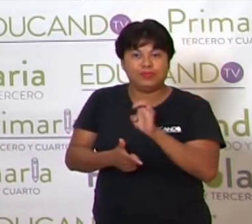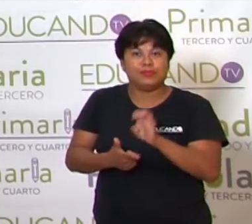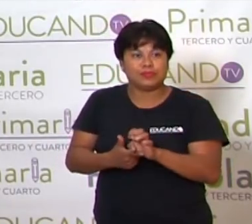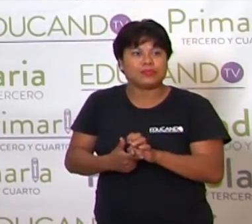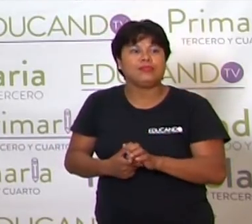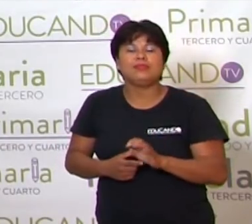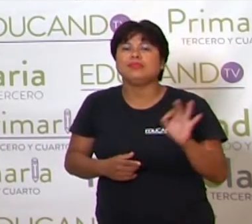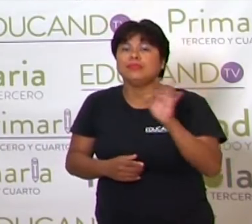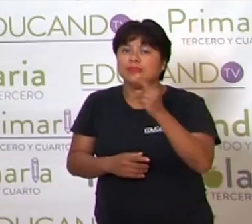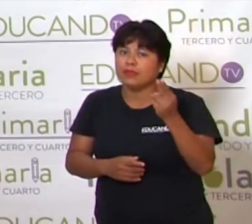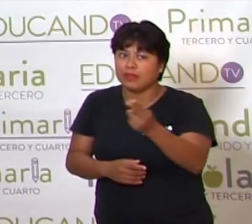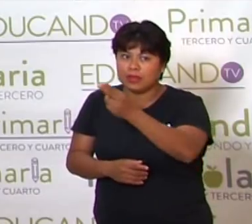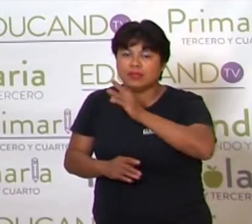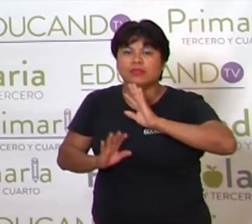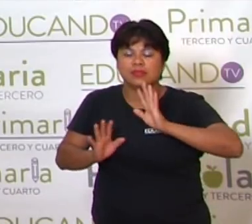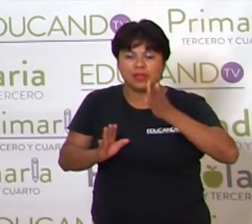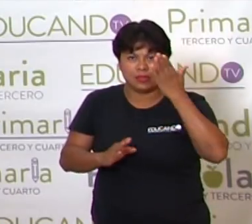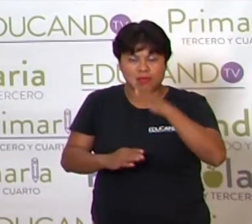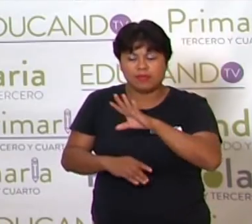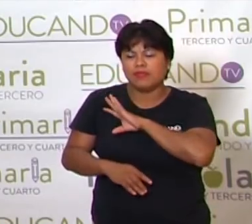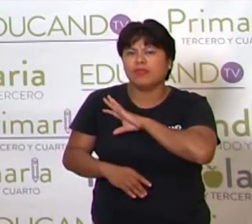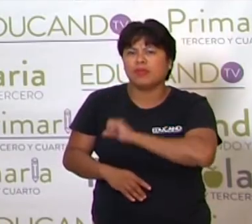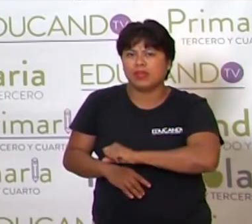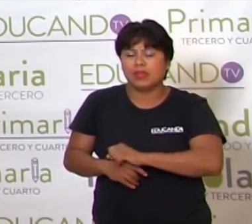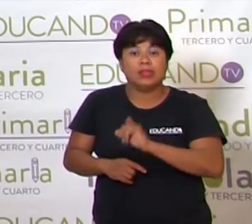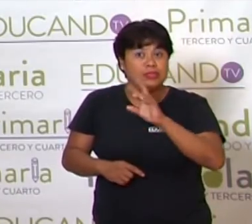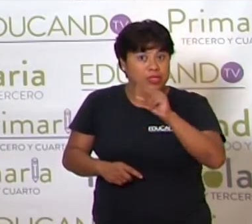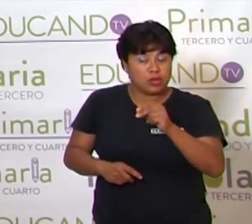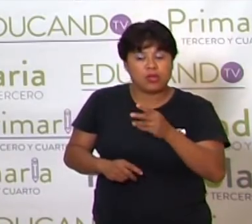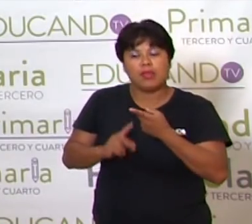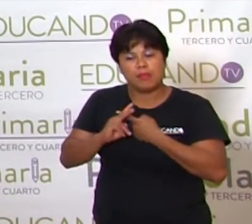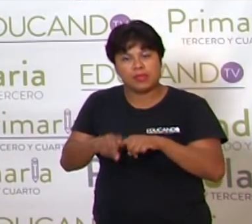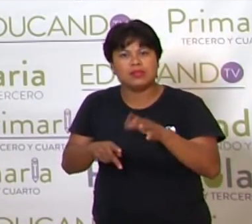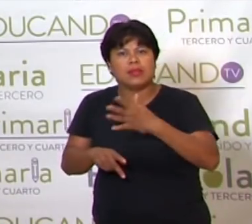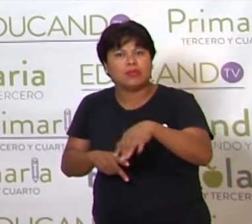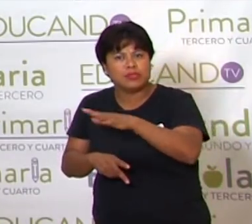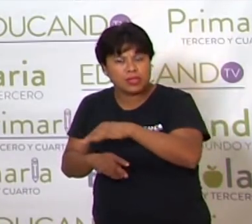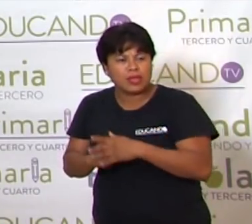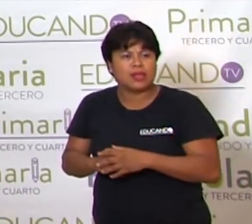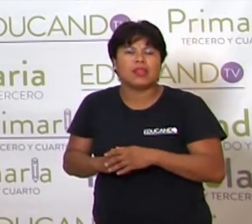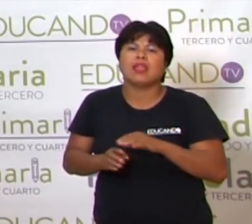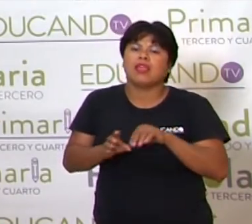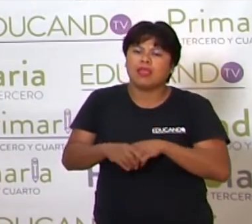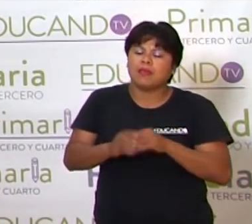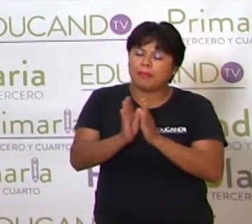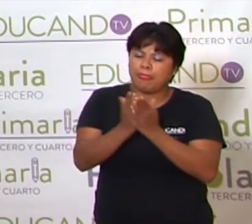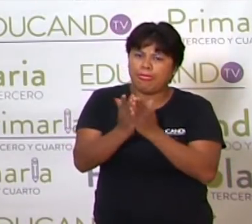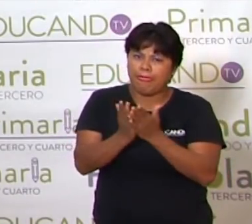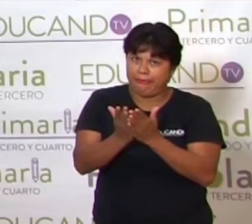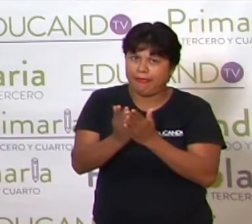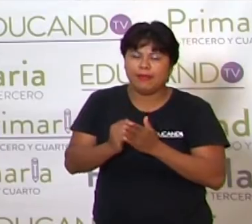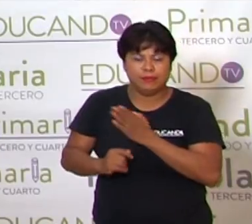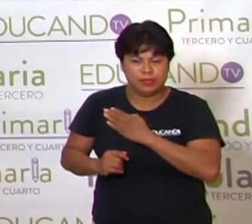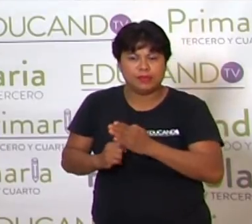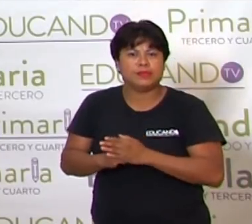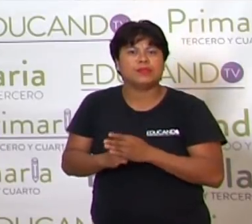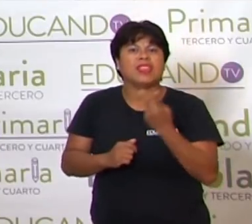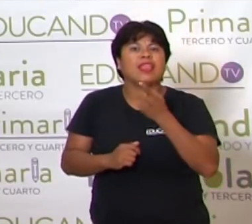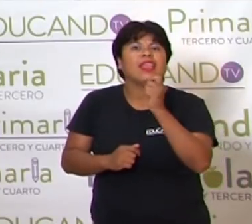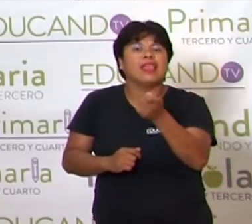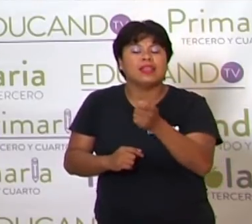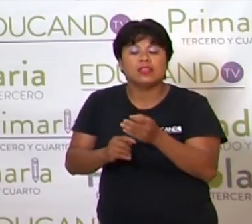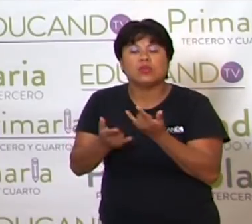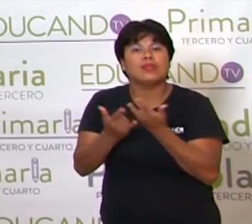seguramente ustedes tienen algunas de su preferencia y si no, empiecen a buscarlas en los puestos de revistas. Bueno, ¿qué es